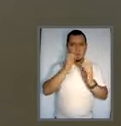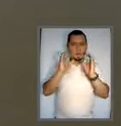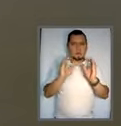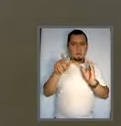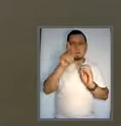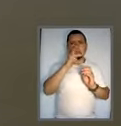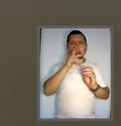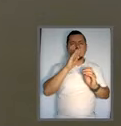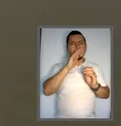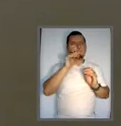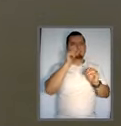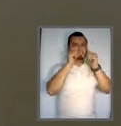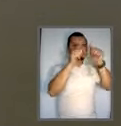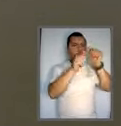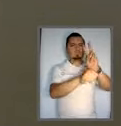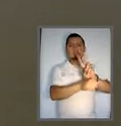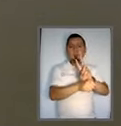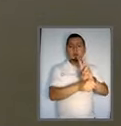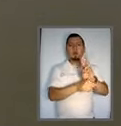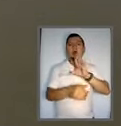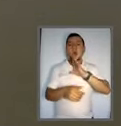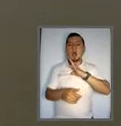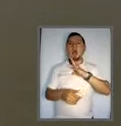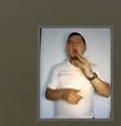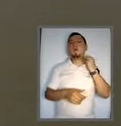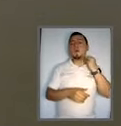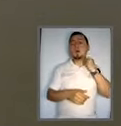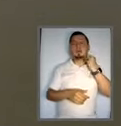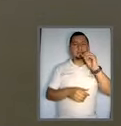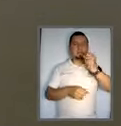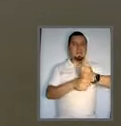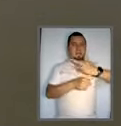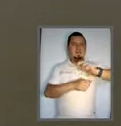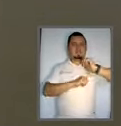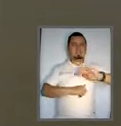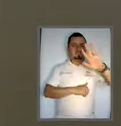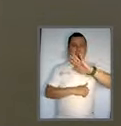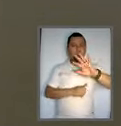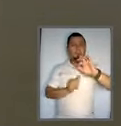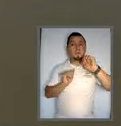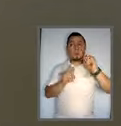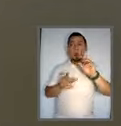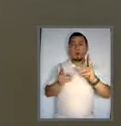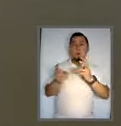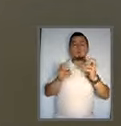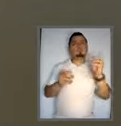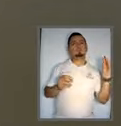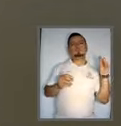decir, siempre un reporte a tiempo, siempre hay abogados de parte de la Secretaría que se pueden trasladar a cualquier